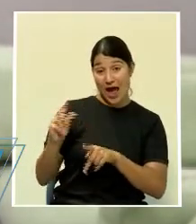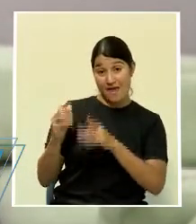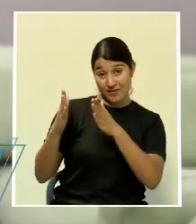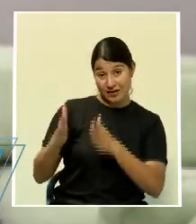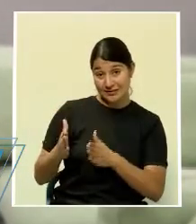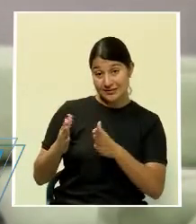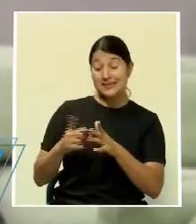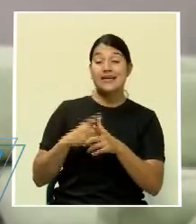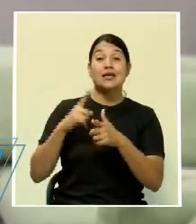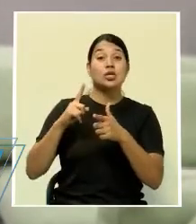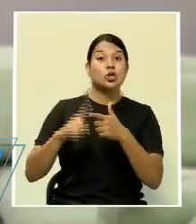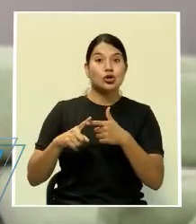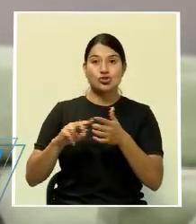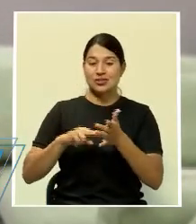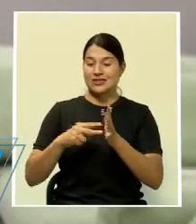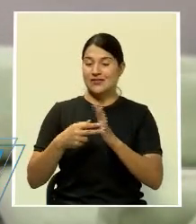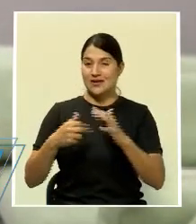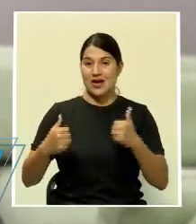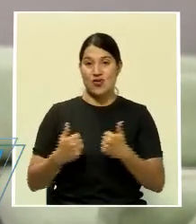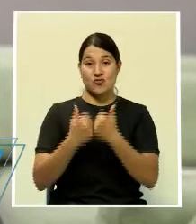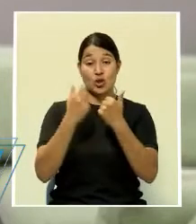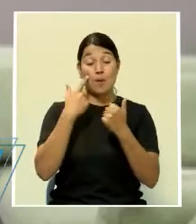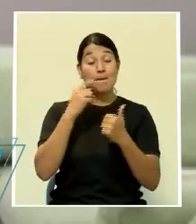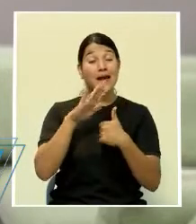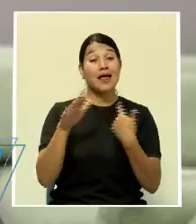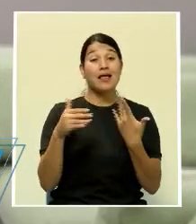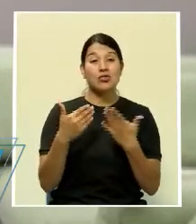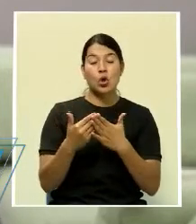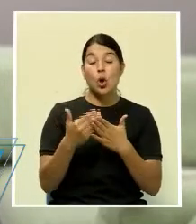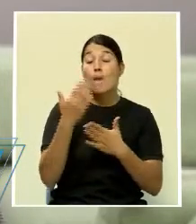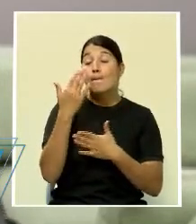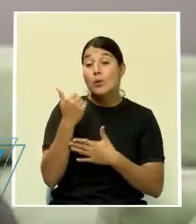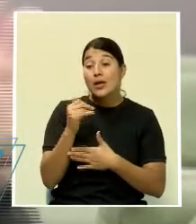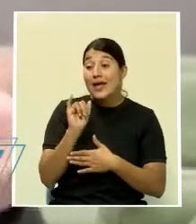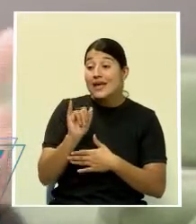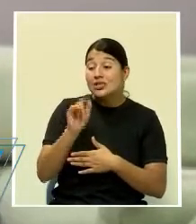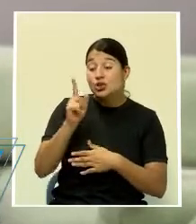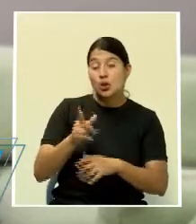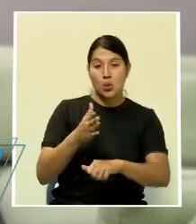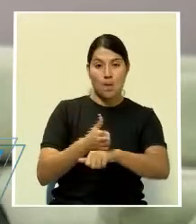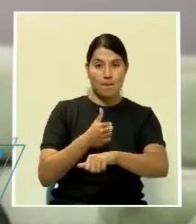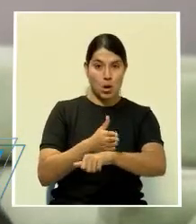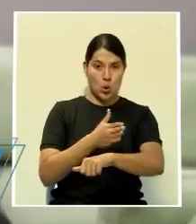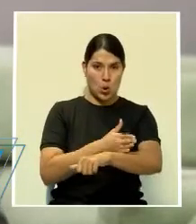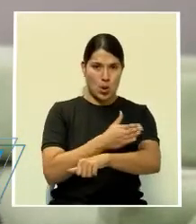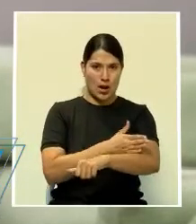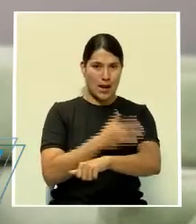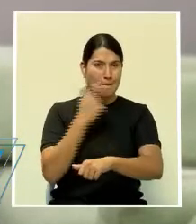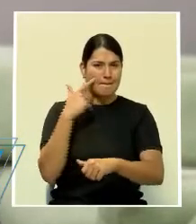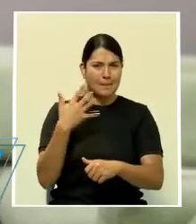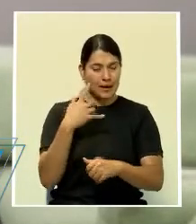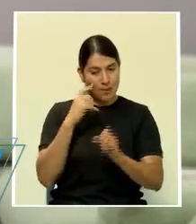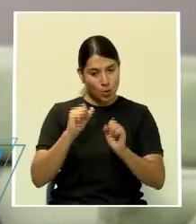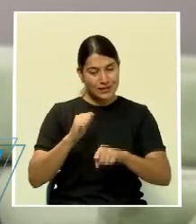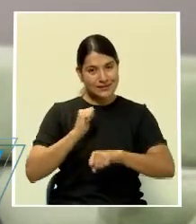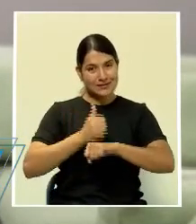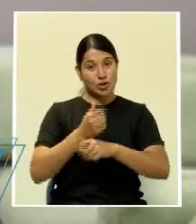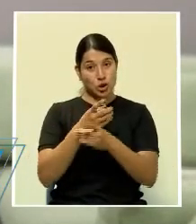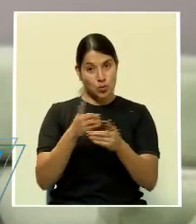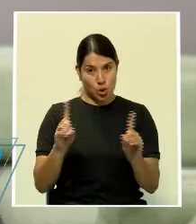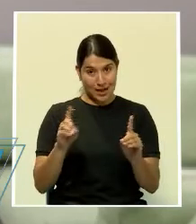un reto absolutamente a todos, porque es uno de los elementos a superar para la construcción de las democracias en nuestro